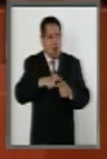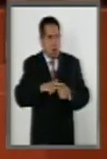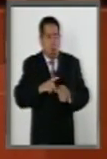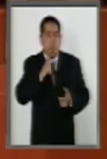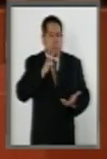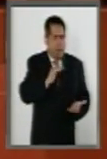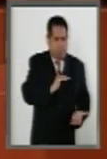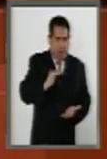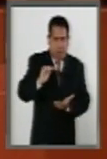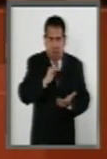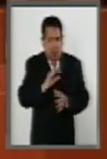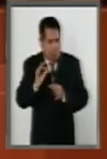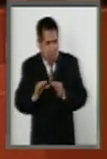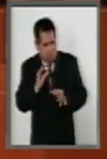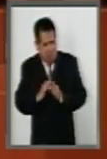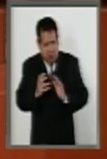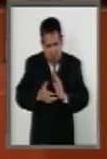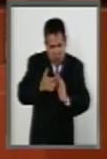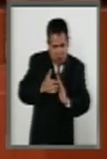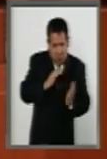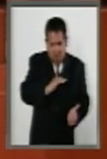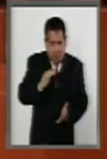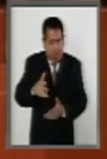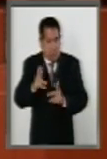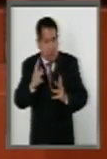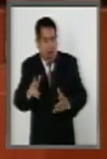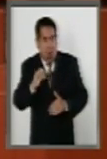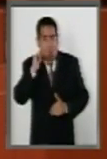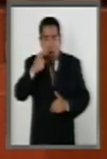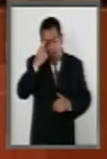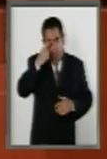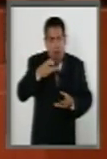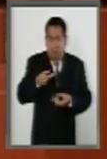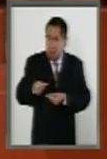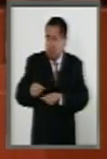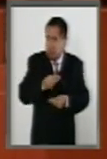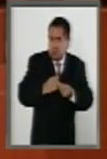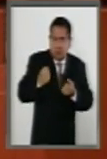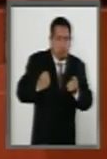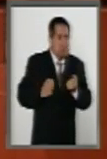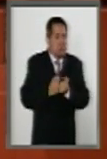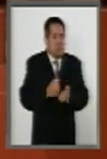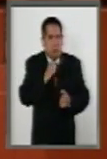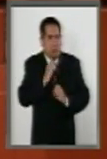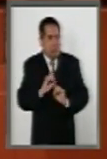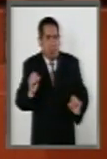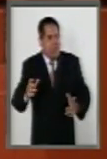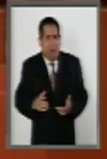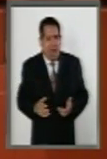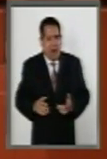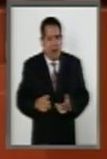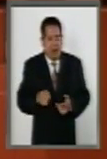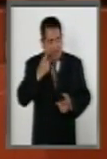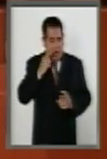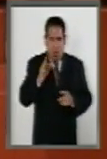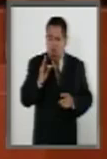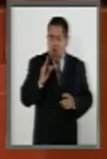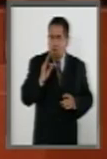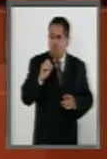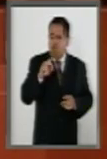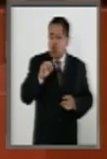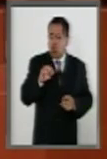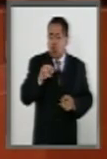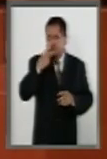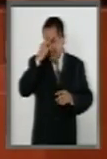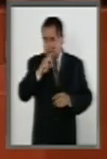de petróleo ni han contribuido a las finanzas públicas. Según los datos del Fondo Mexicano del Petróleo,